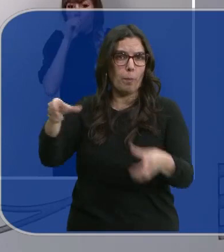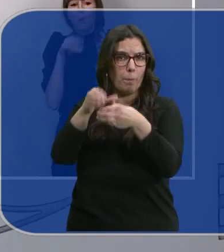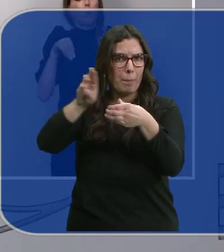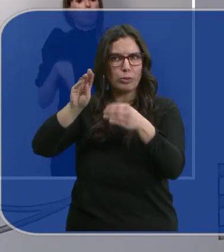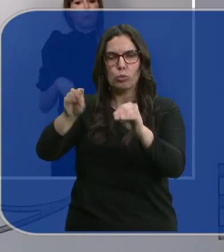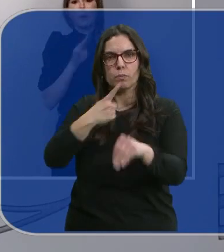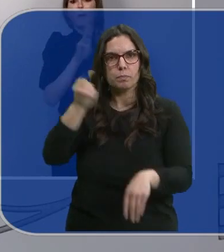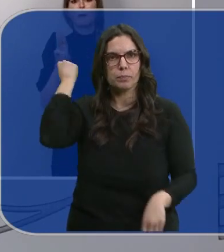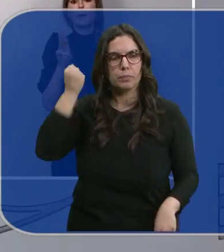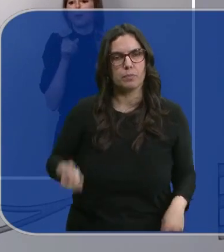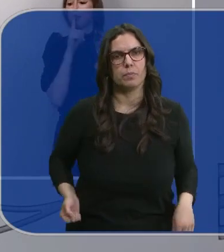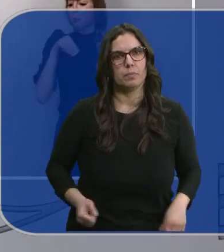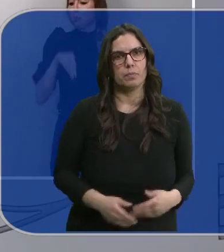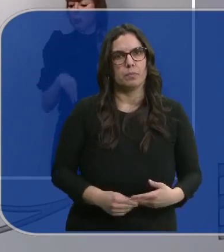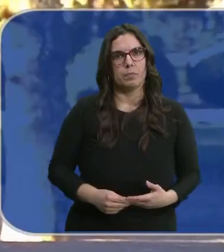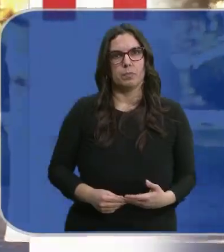Partido Popular.